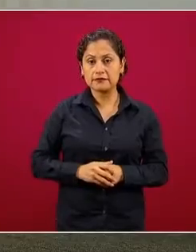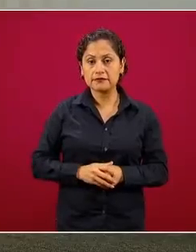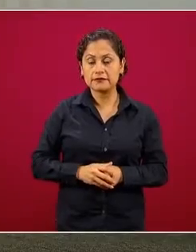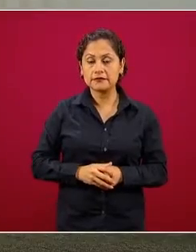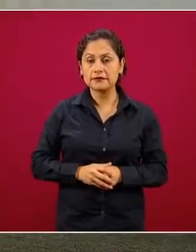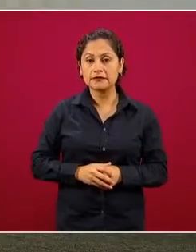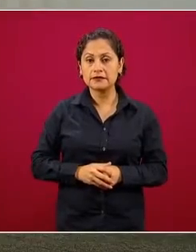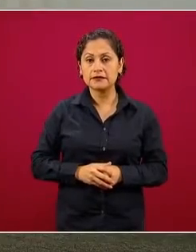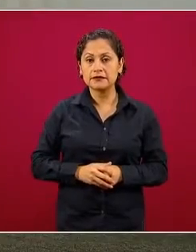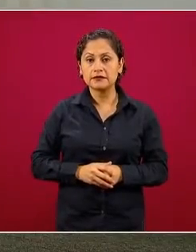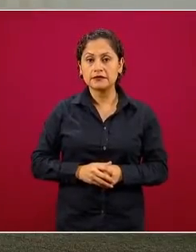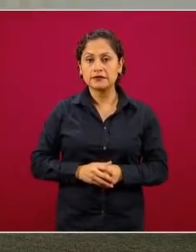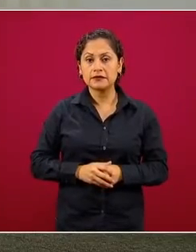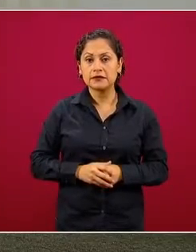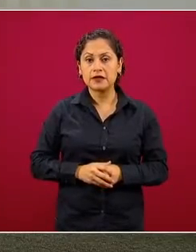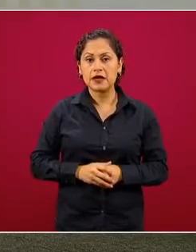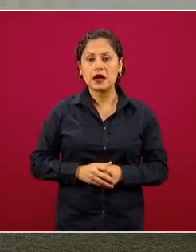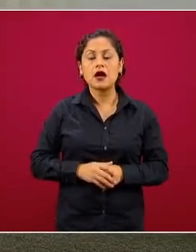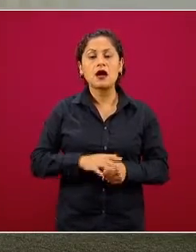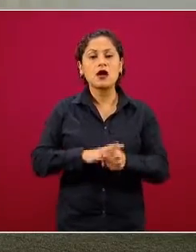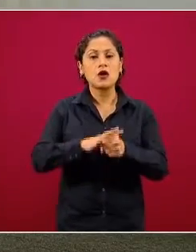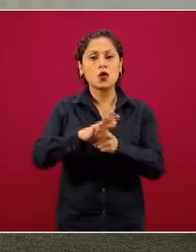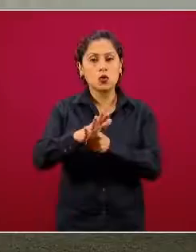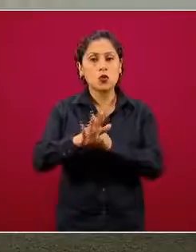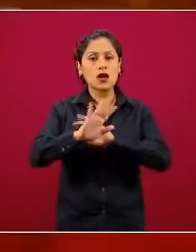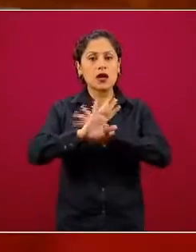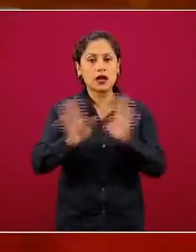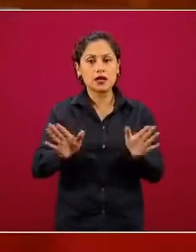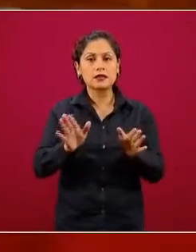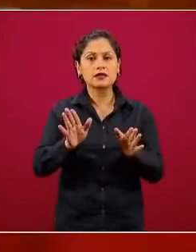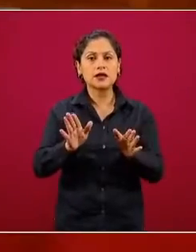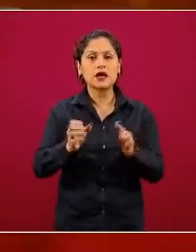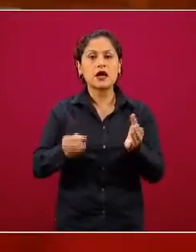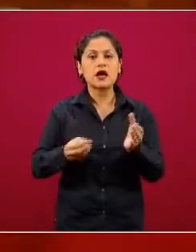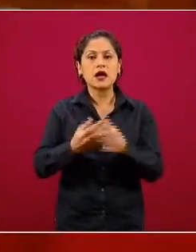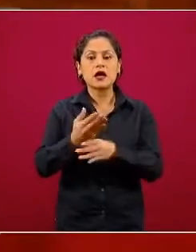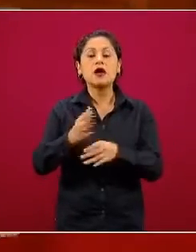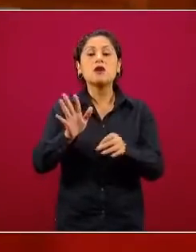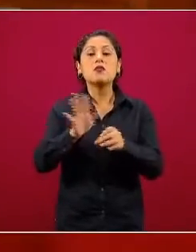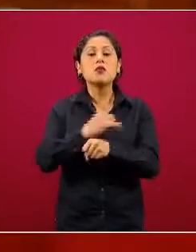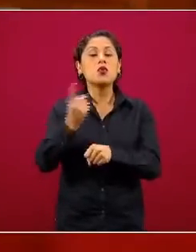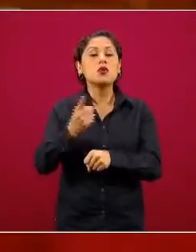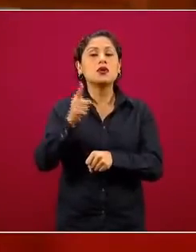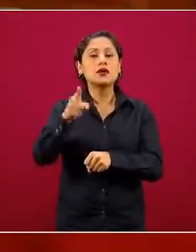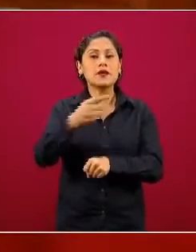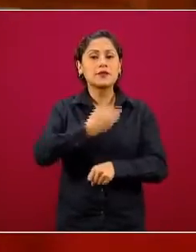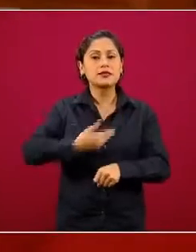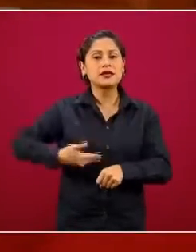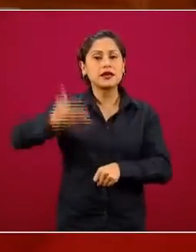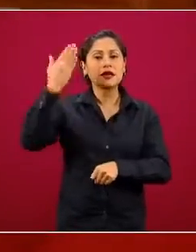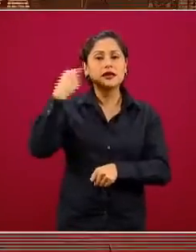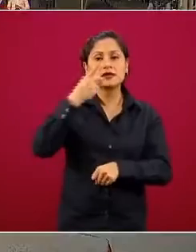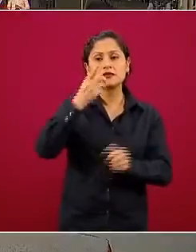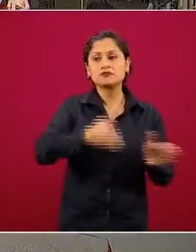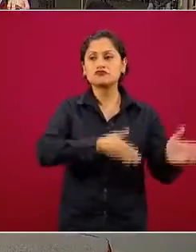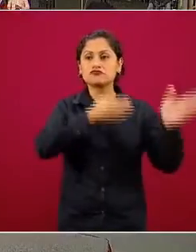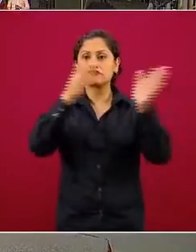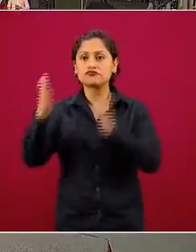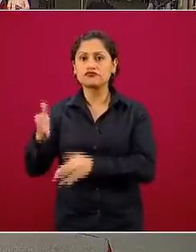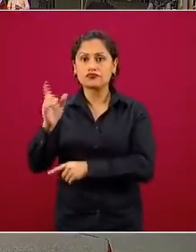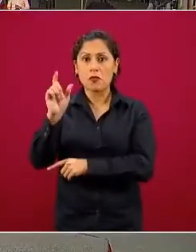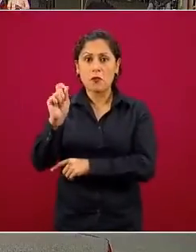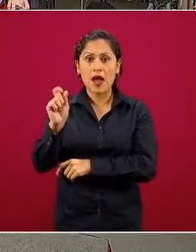esa desescalada, siendo que el presidente de México en la mañana comentaba que incluso se podría prolongar este periodo de mayor contagio hasta el día 20? Y una más para el doctor